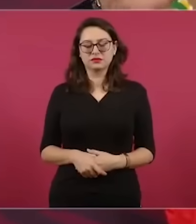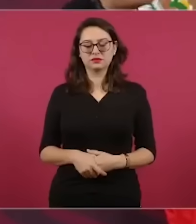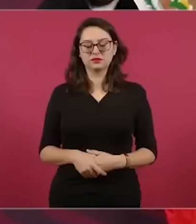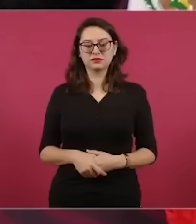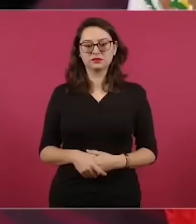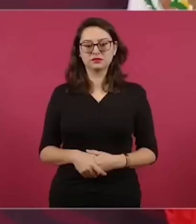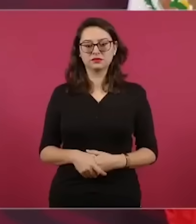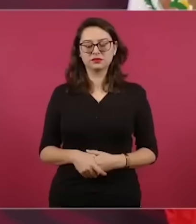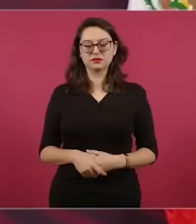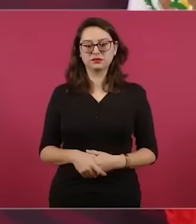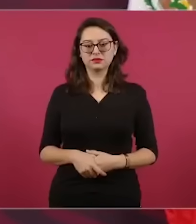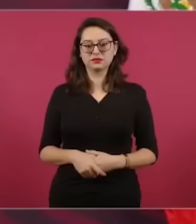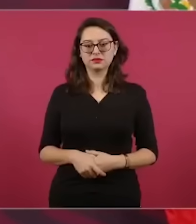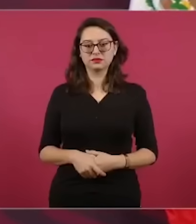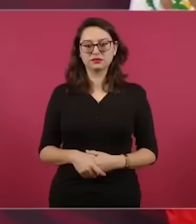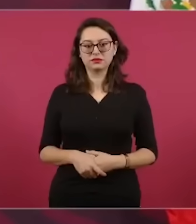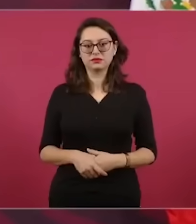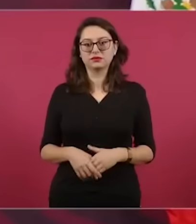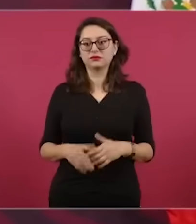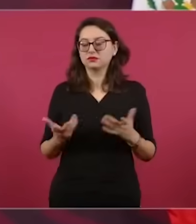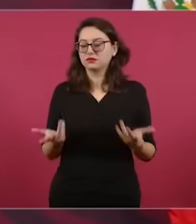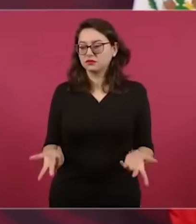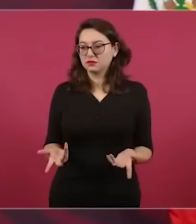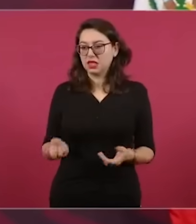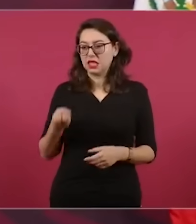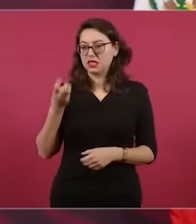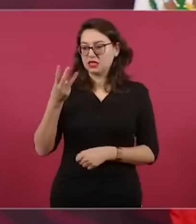3-4 años ganando